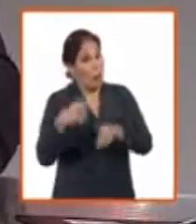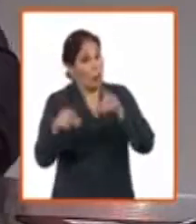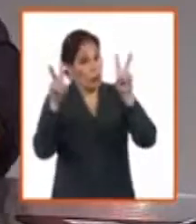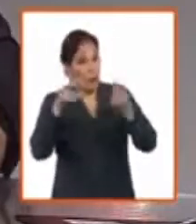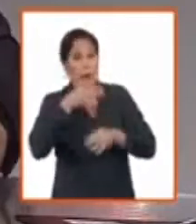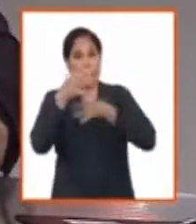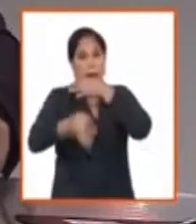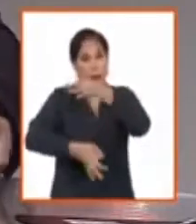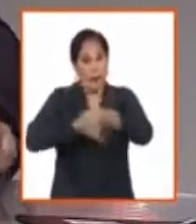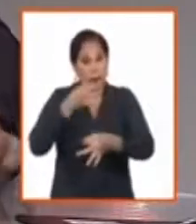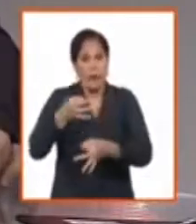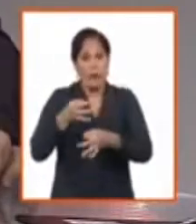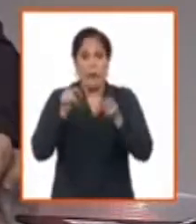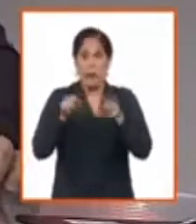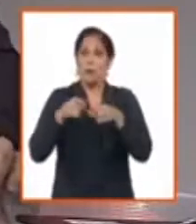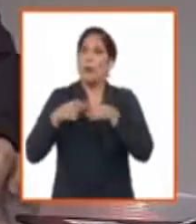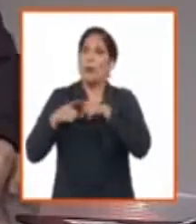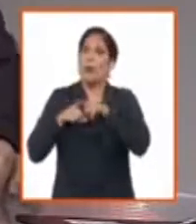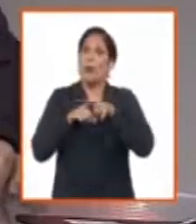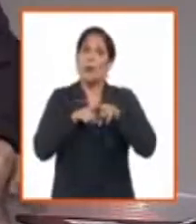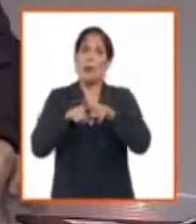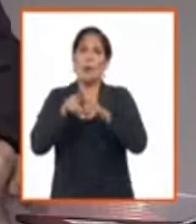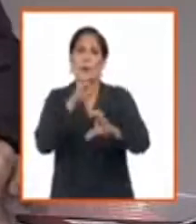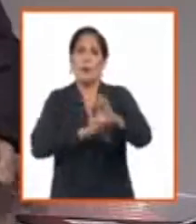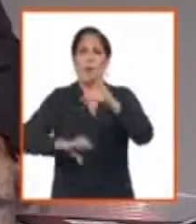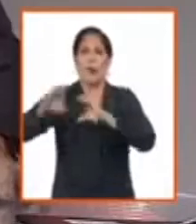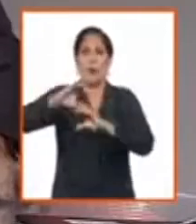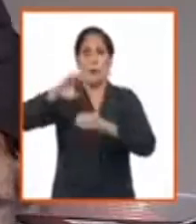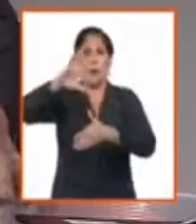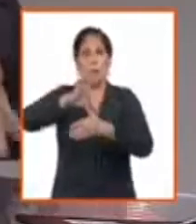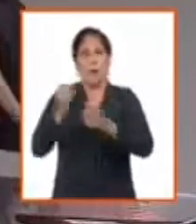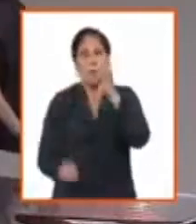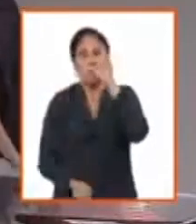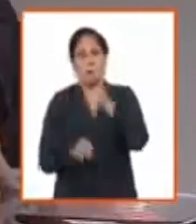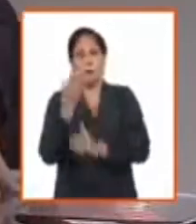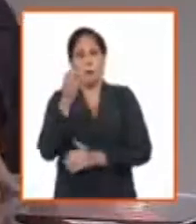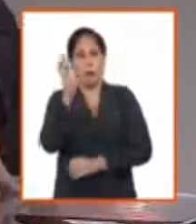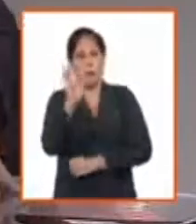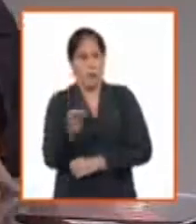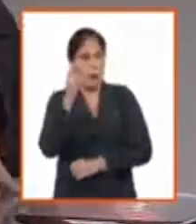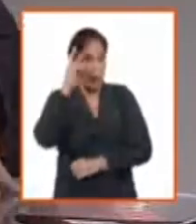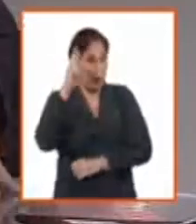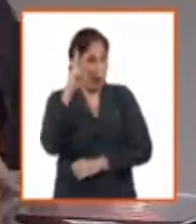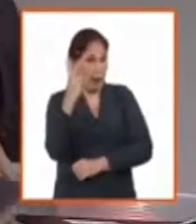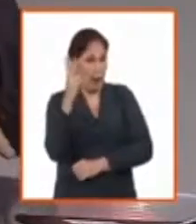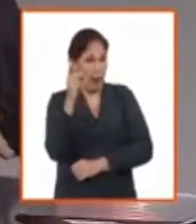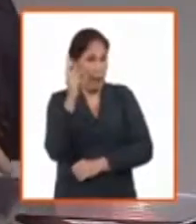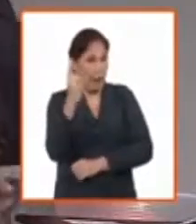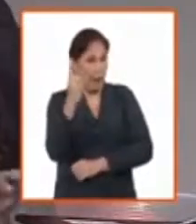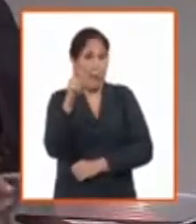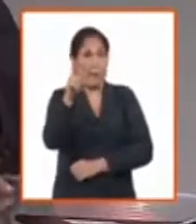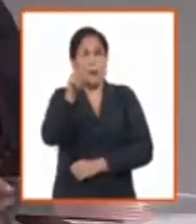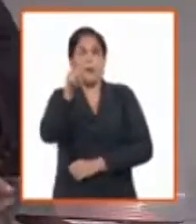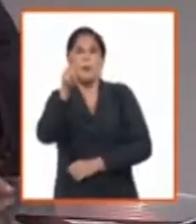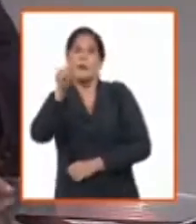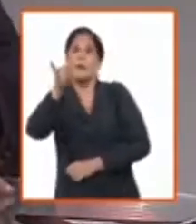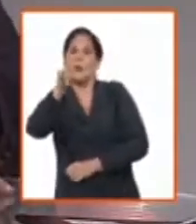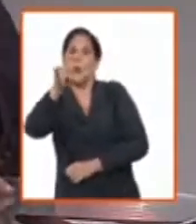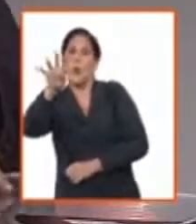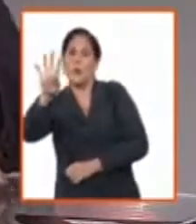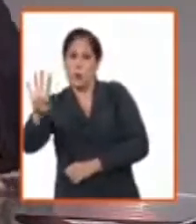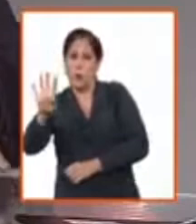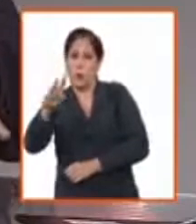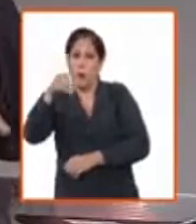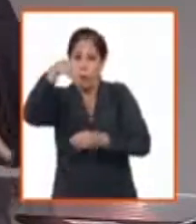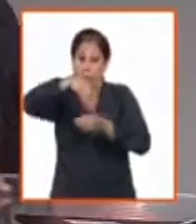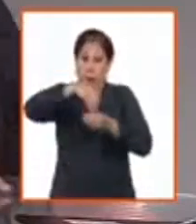estamos hablando de un tema que ha acompañado a la cumbre de las américas desde sus inicios recordemos la primera año 94 en la ciudad de miami